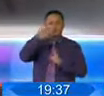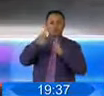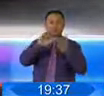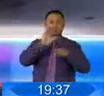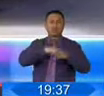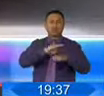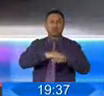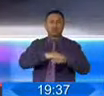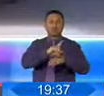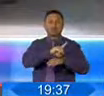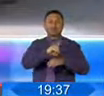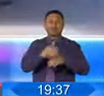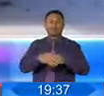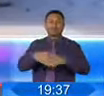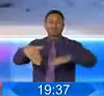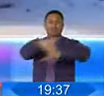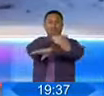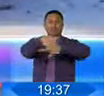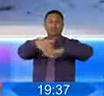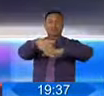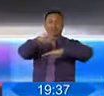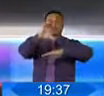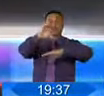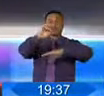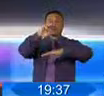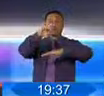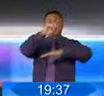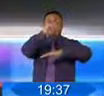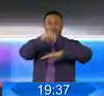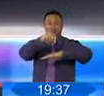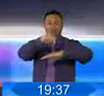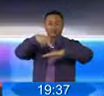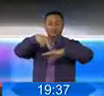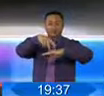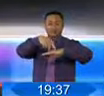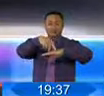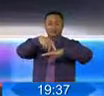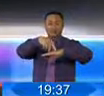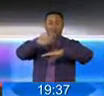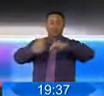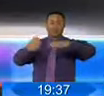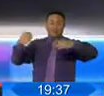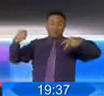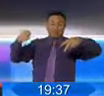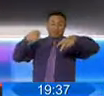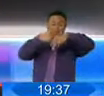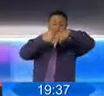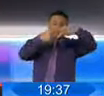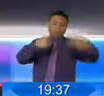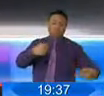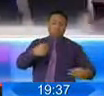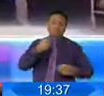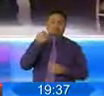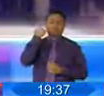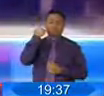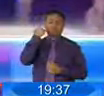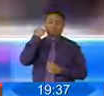ser atropellado en la avenida Domingo Comín, frente a la Floresta 3, en el sur de la